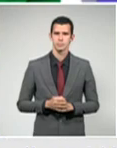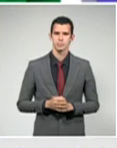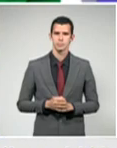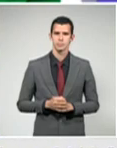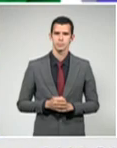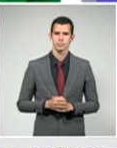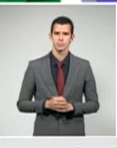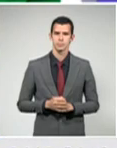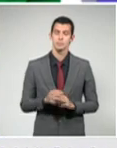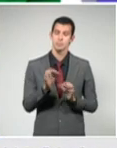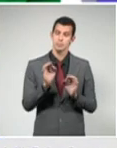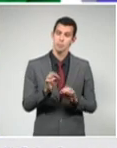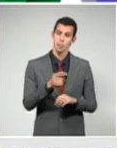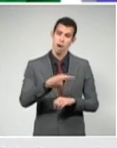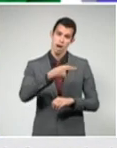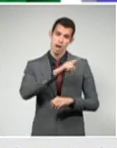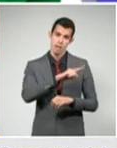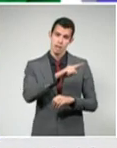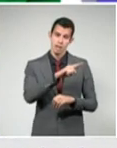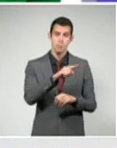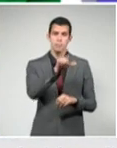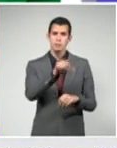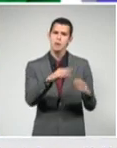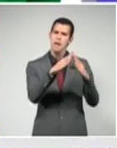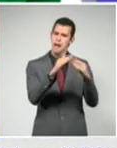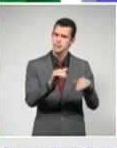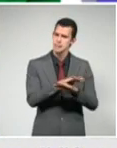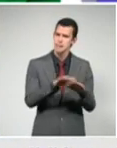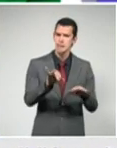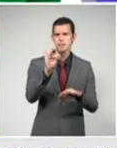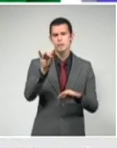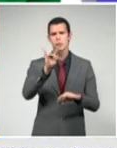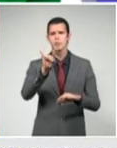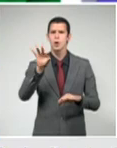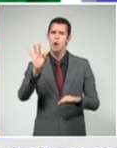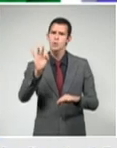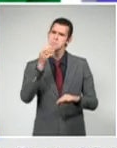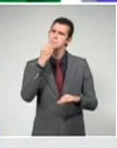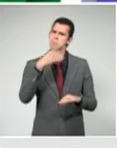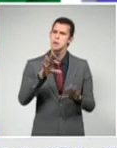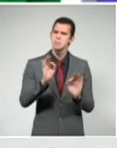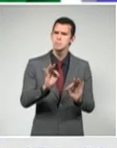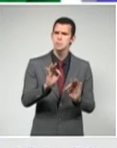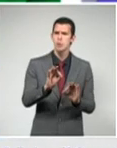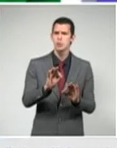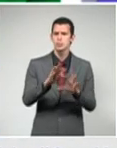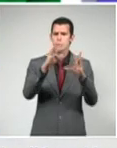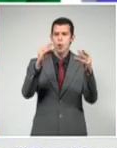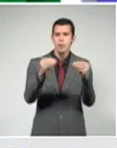798 altas que se dieron ayer, pues ya